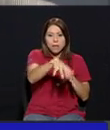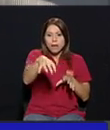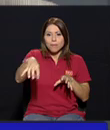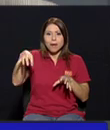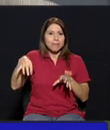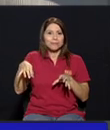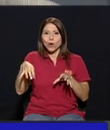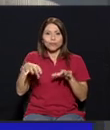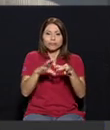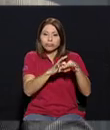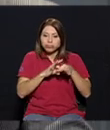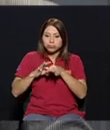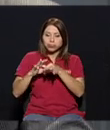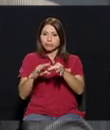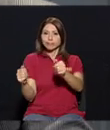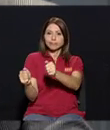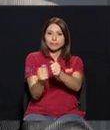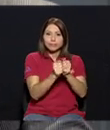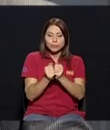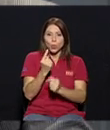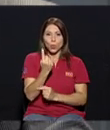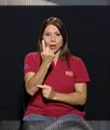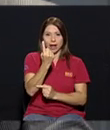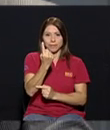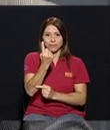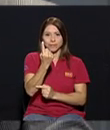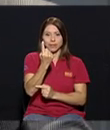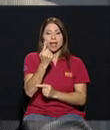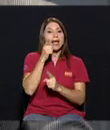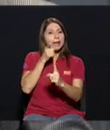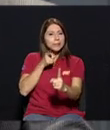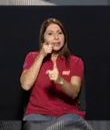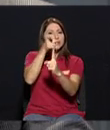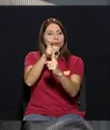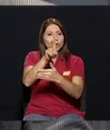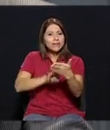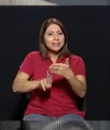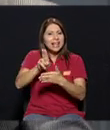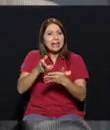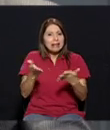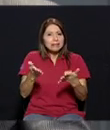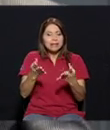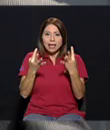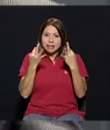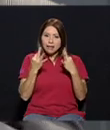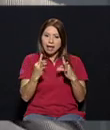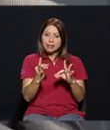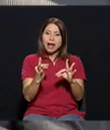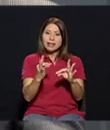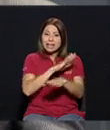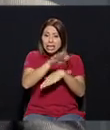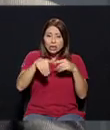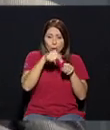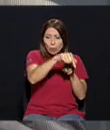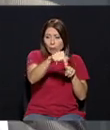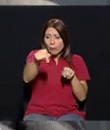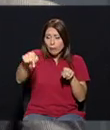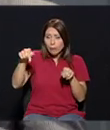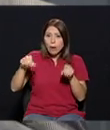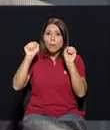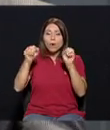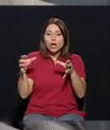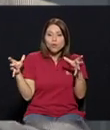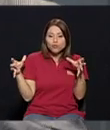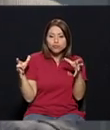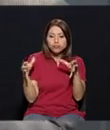una. Y parte de la misión universitaria es tratar de darle visión de conjunto